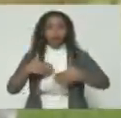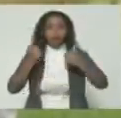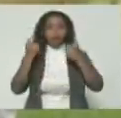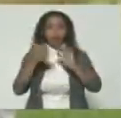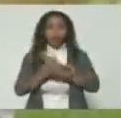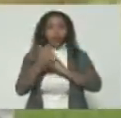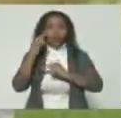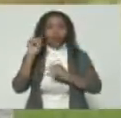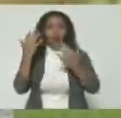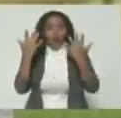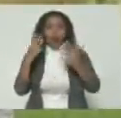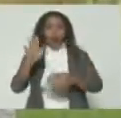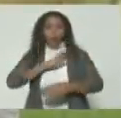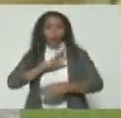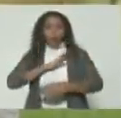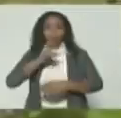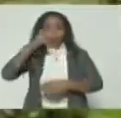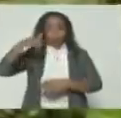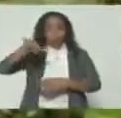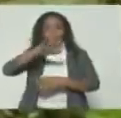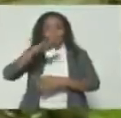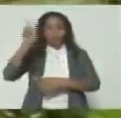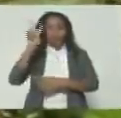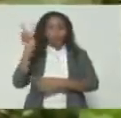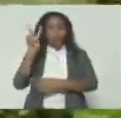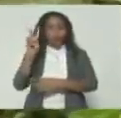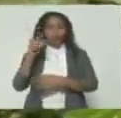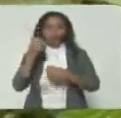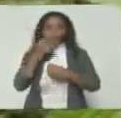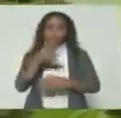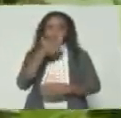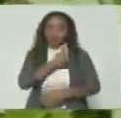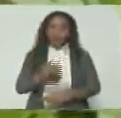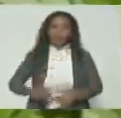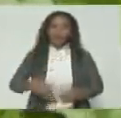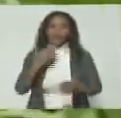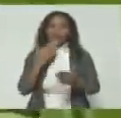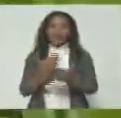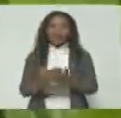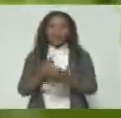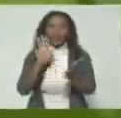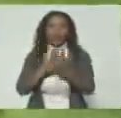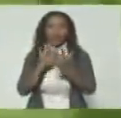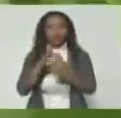están en manos del pueblo venezolano para producir. Bueno, presidente, muchísimas gracias. Le